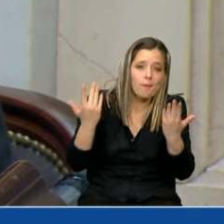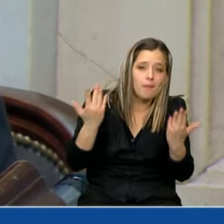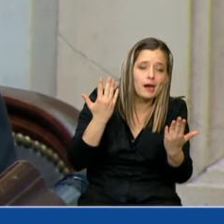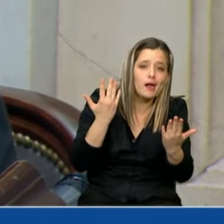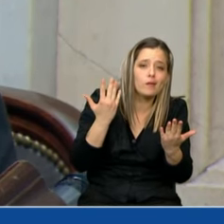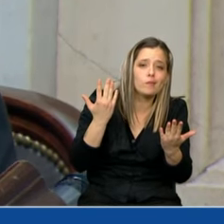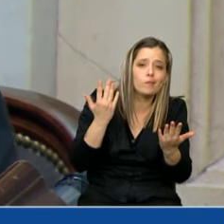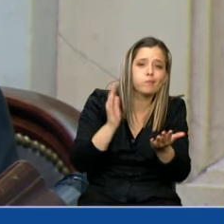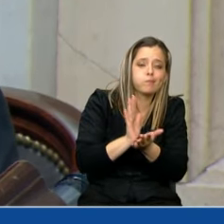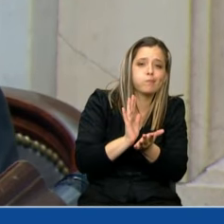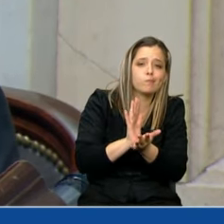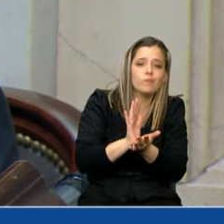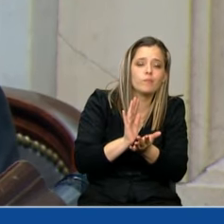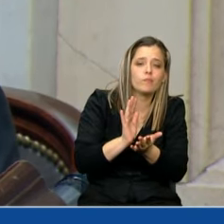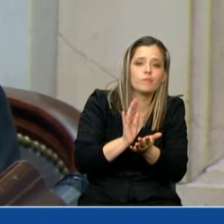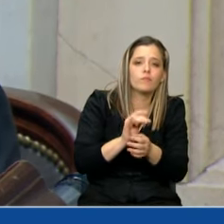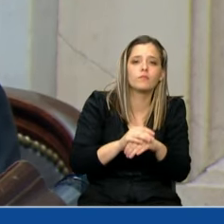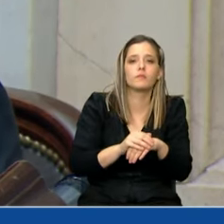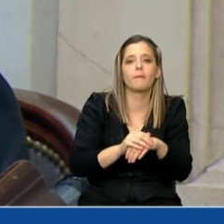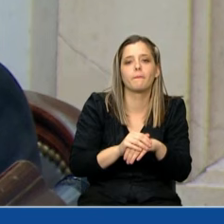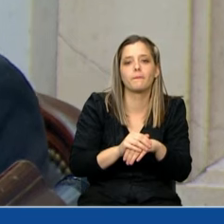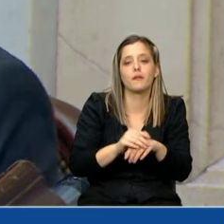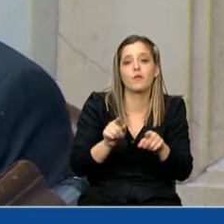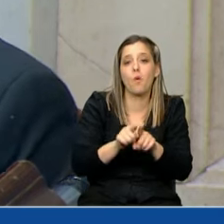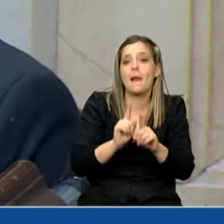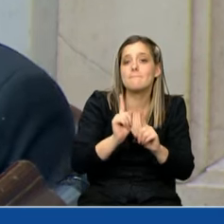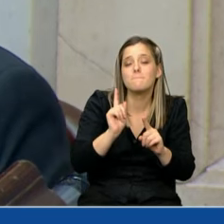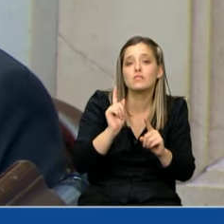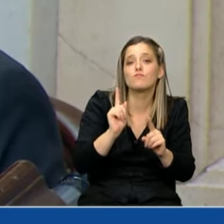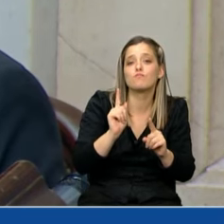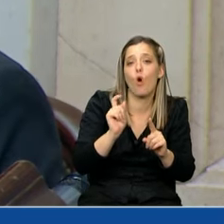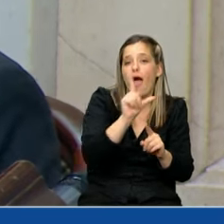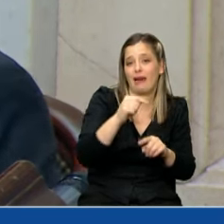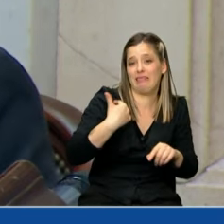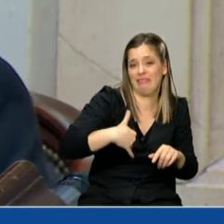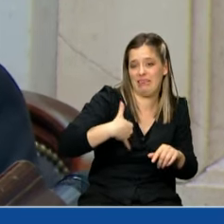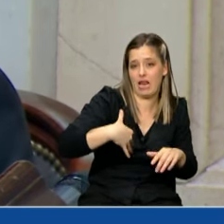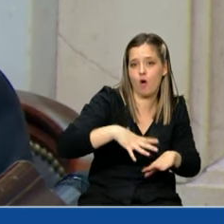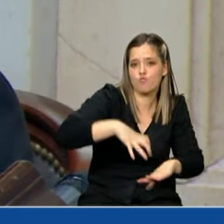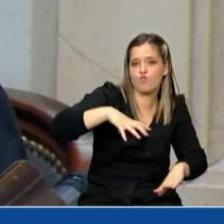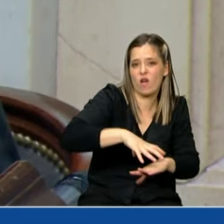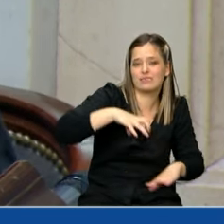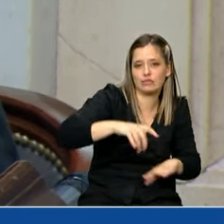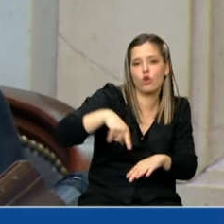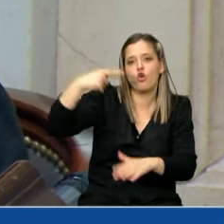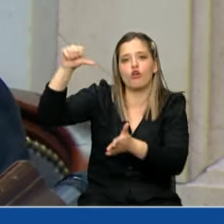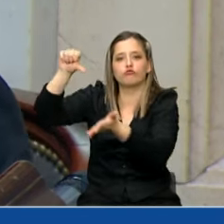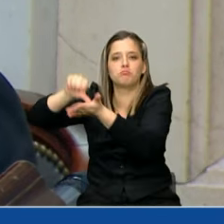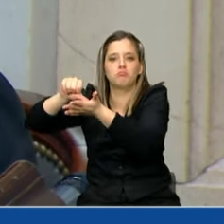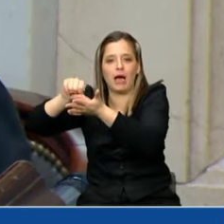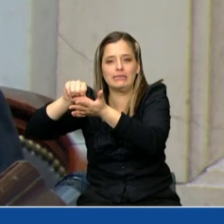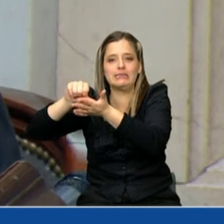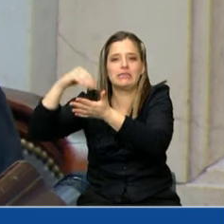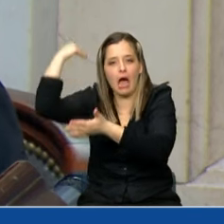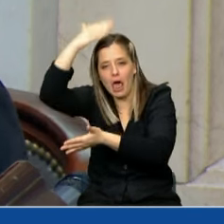comparar la capacidad de extracción y producción de la Argentina con por ejemplo la Arabia Saudita